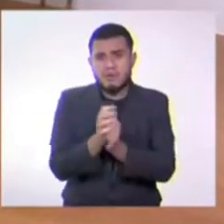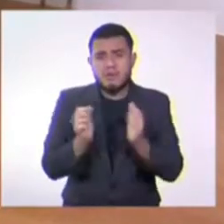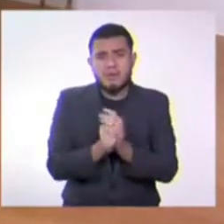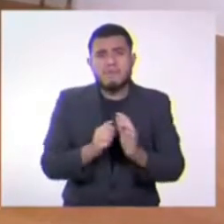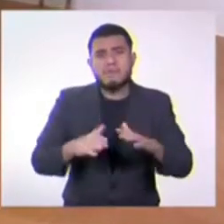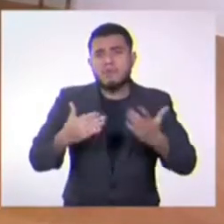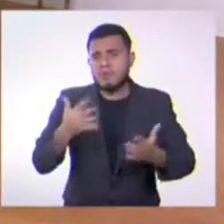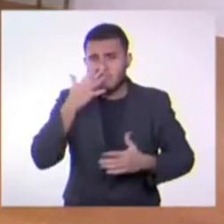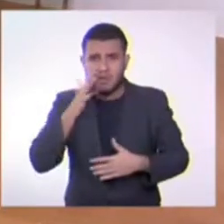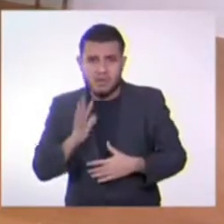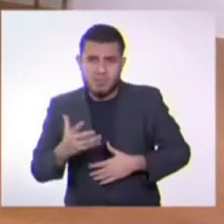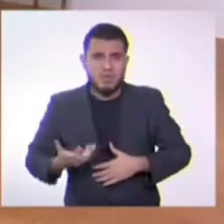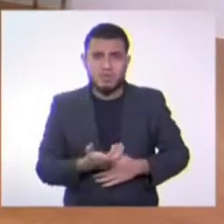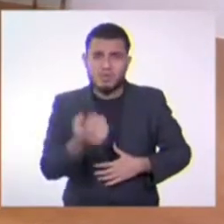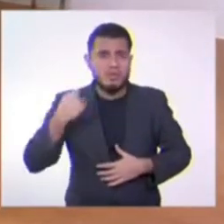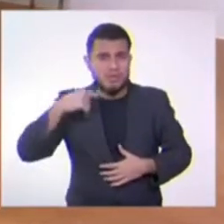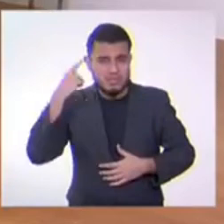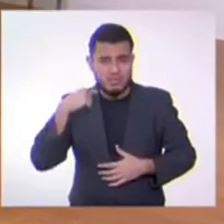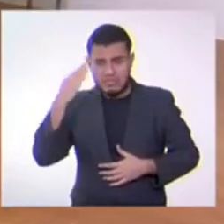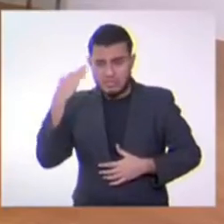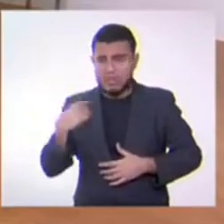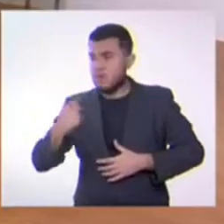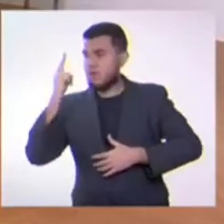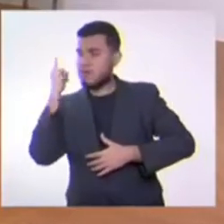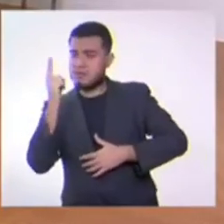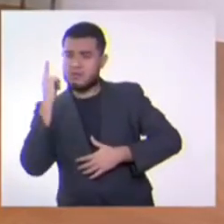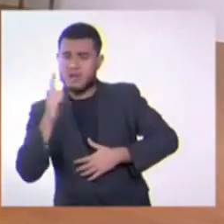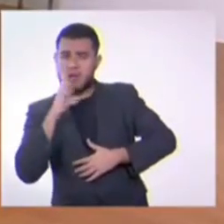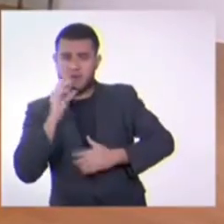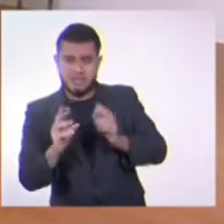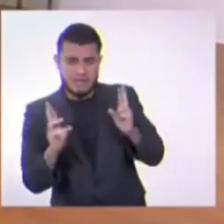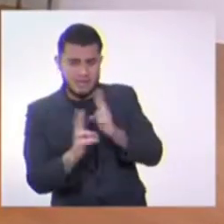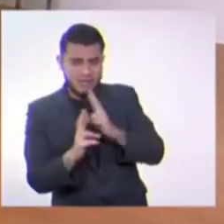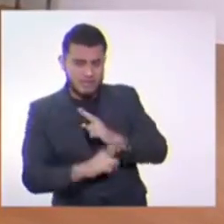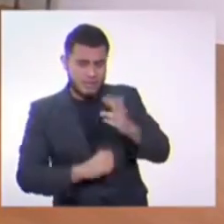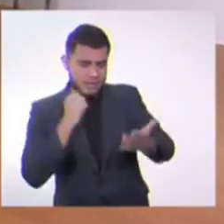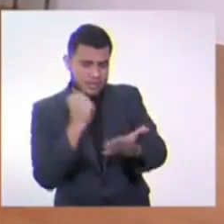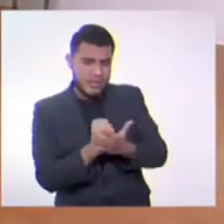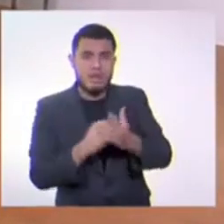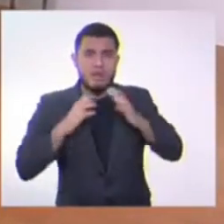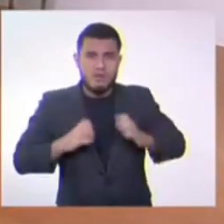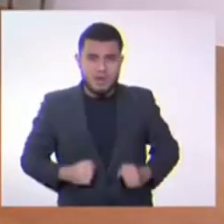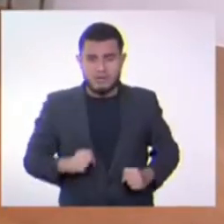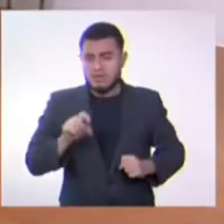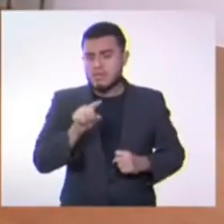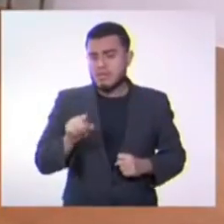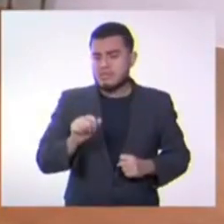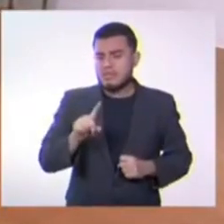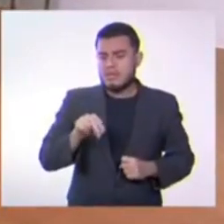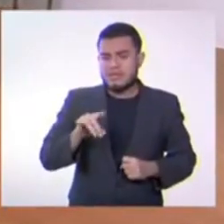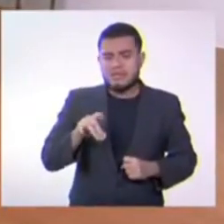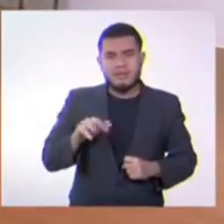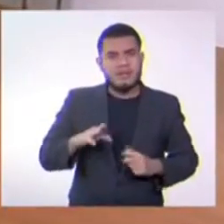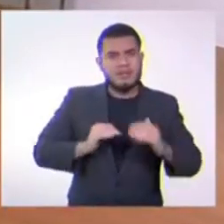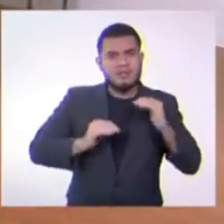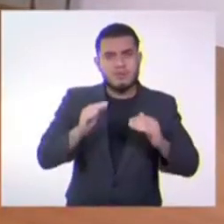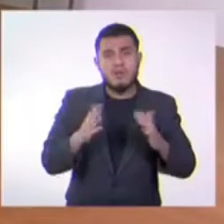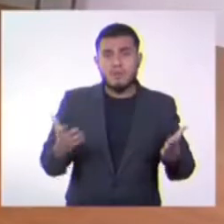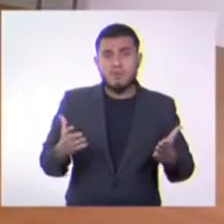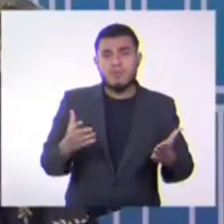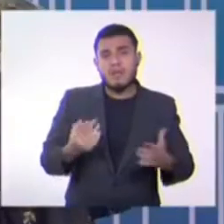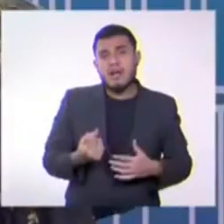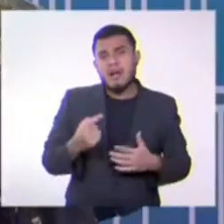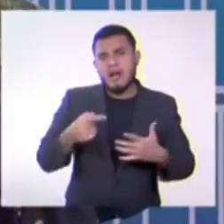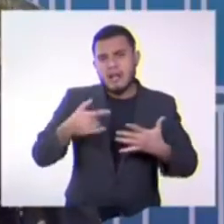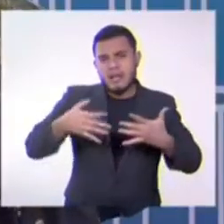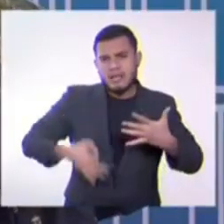Cuando los maestros anteriormente hablaban de las reformas que se dieron en el gobierno de Saldívar, imagínate que también había una ley de la vagancia para